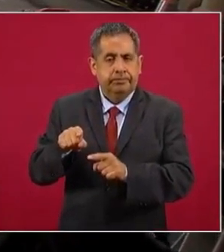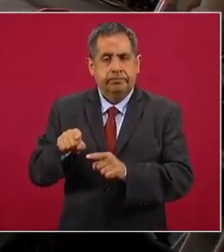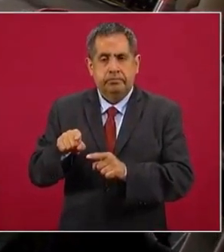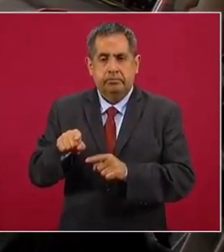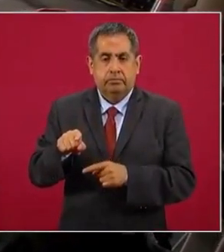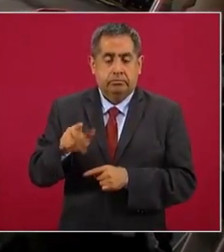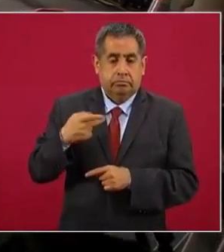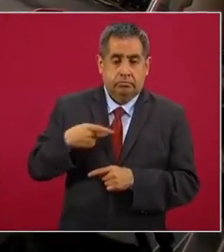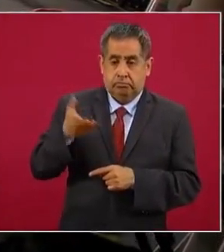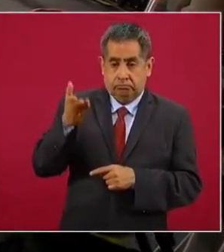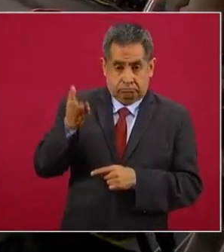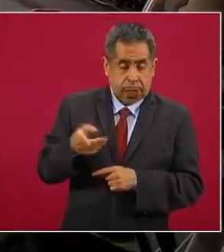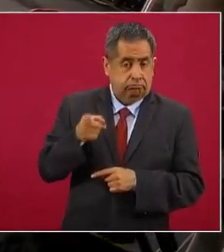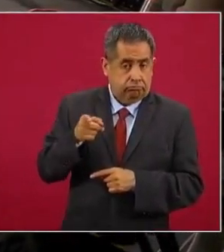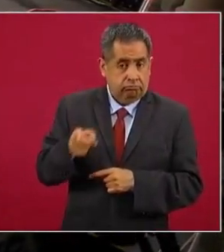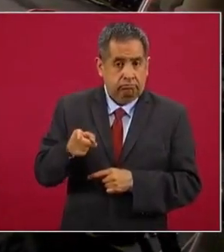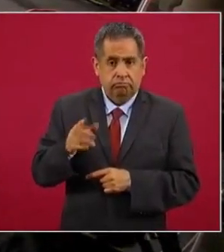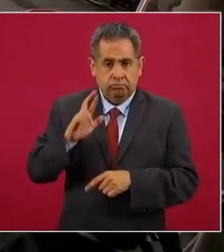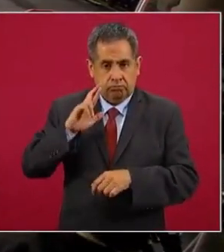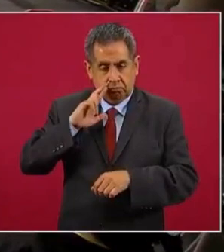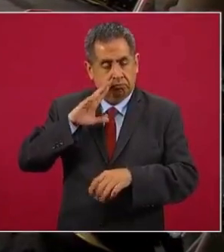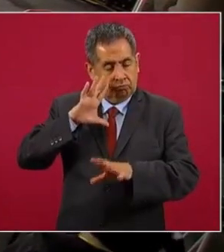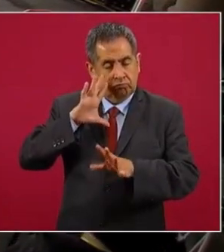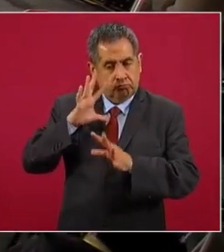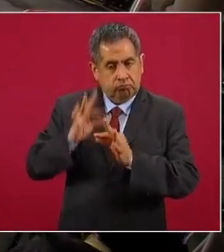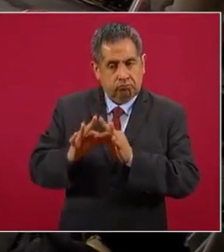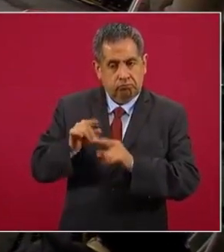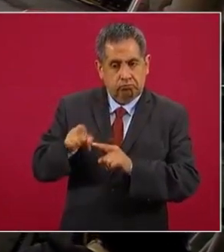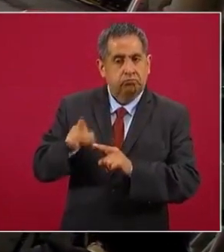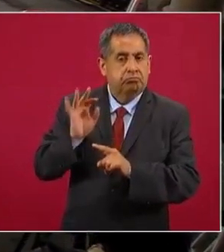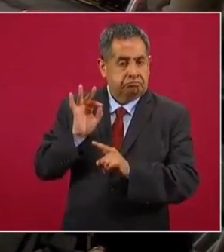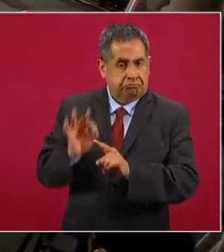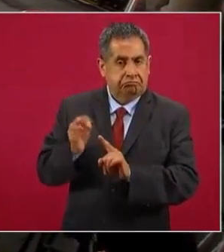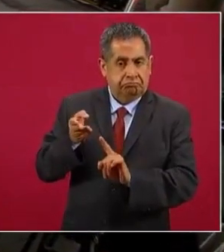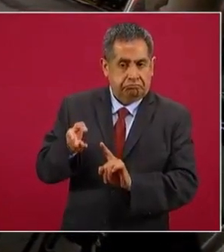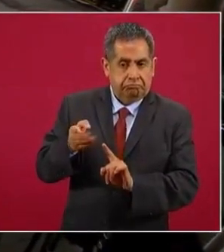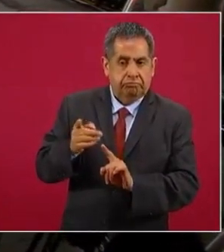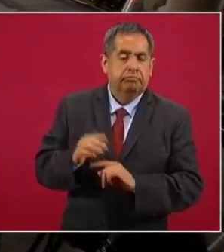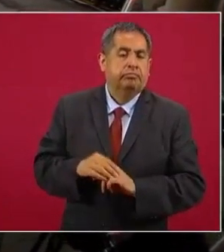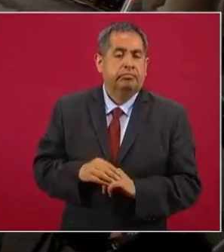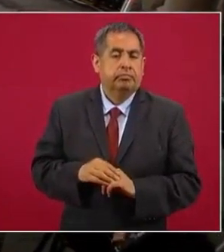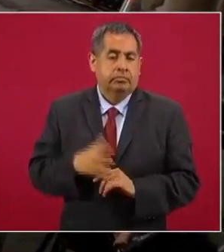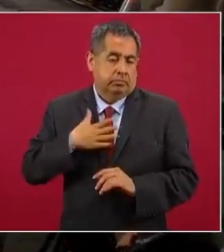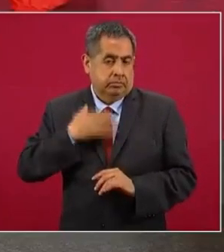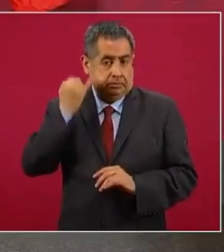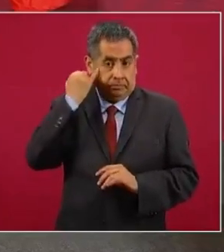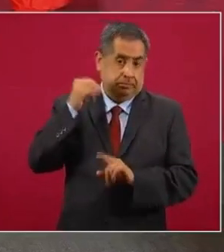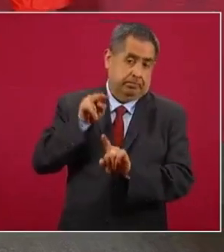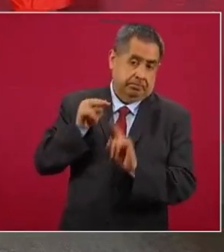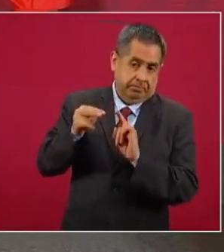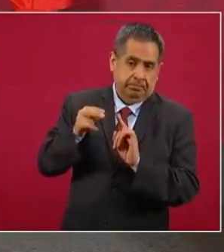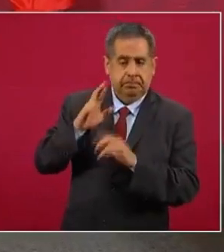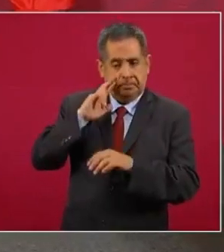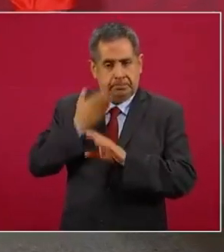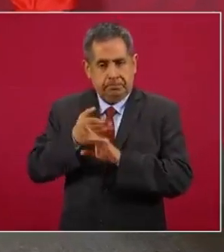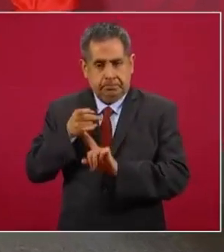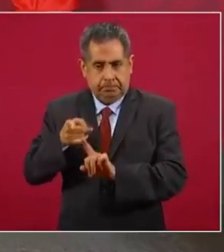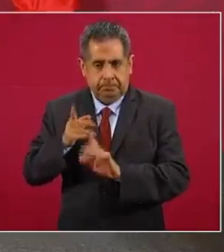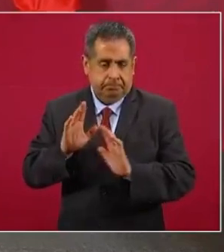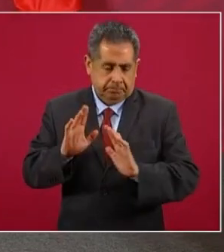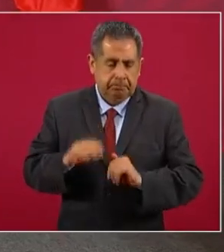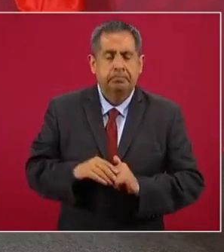que es una gente responsable, ese es mi punto de vista,